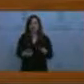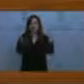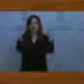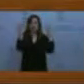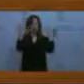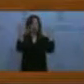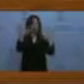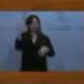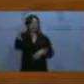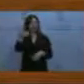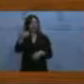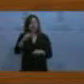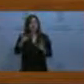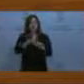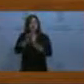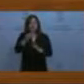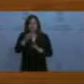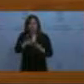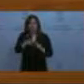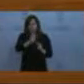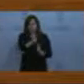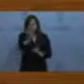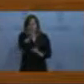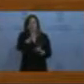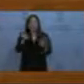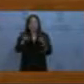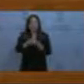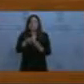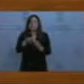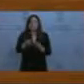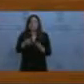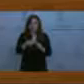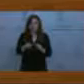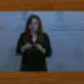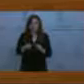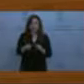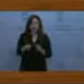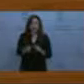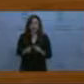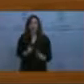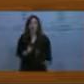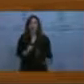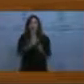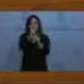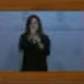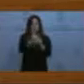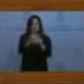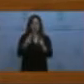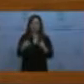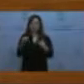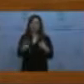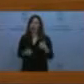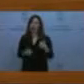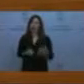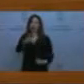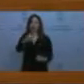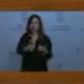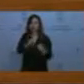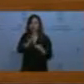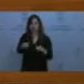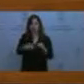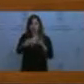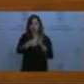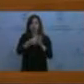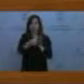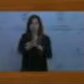presidenta de su partido, o eso de que un grupo político se dedique a hacer oposición al rival político y no al amigo y compañero. Entiendo que tiene que ser duro